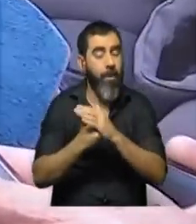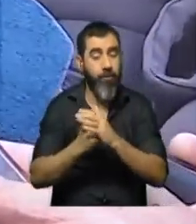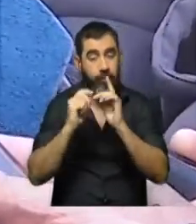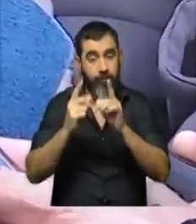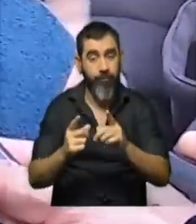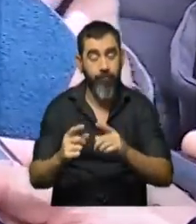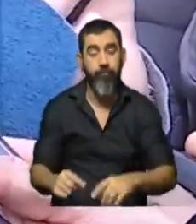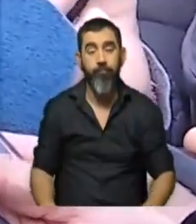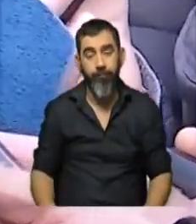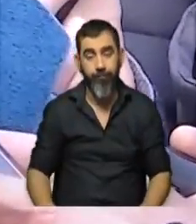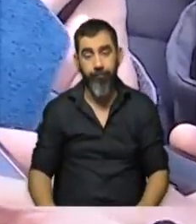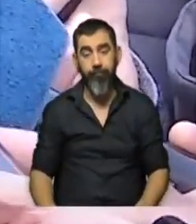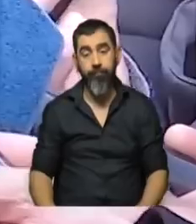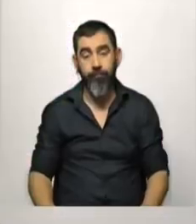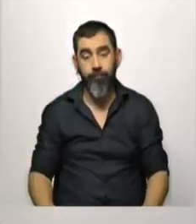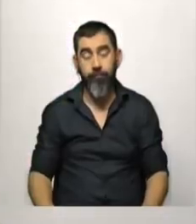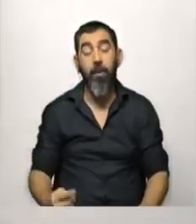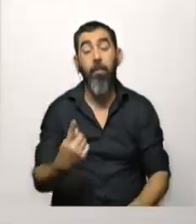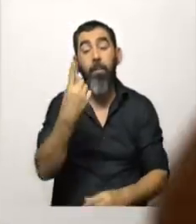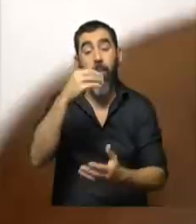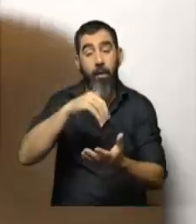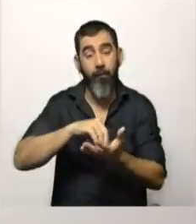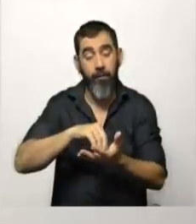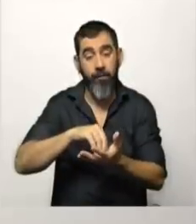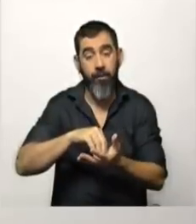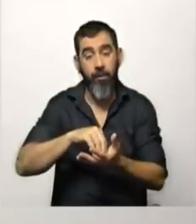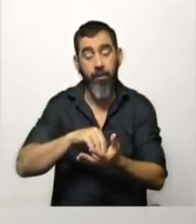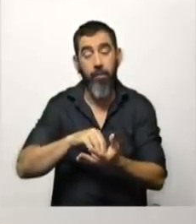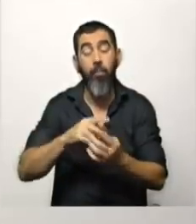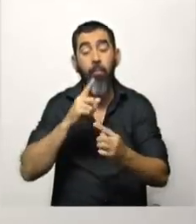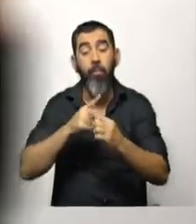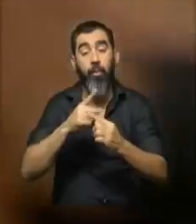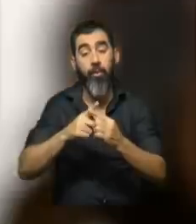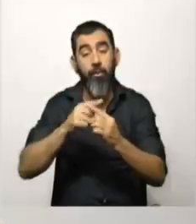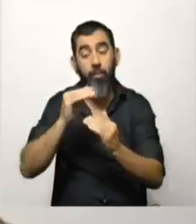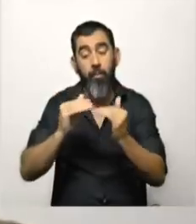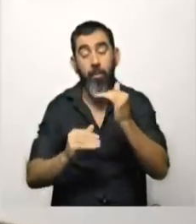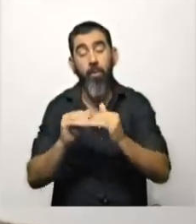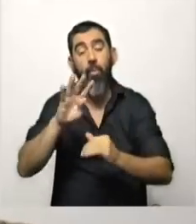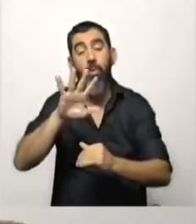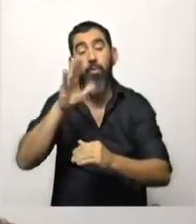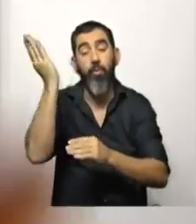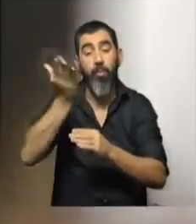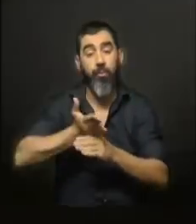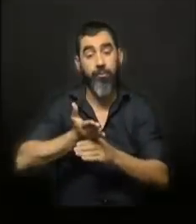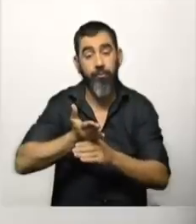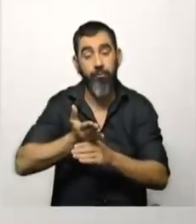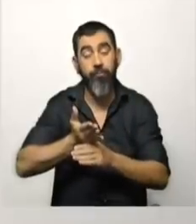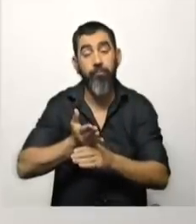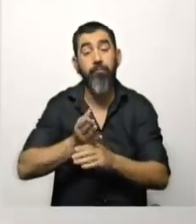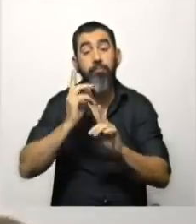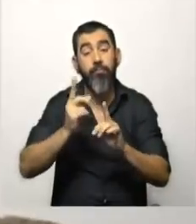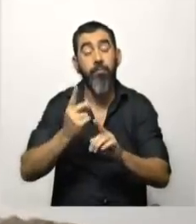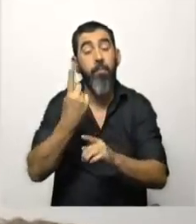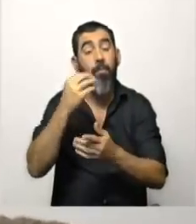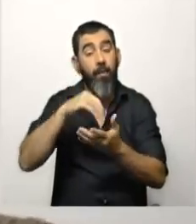La consultora destaca que es la primera vez que los juicios positivos están por debajo del 45% y también la